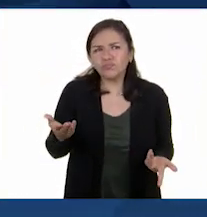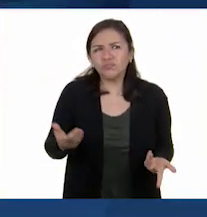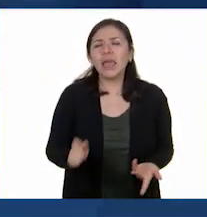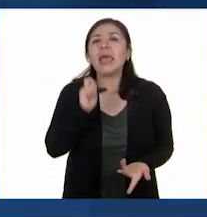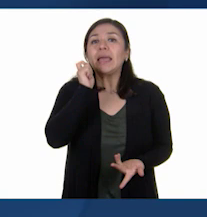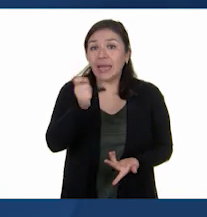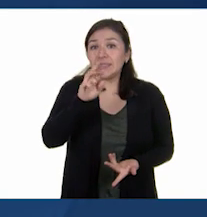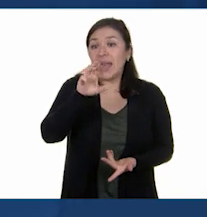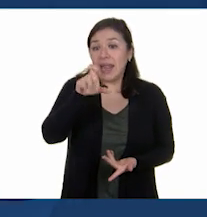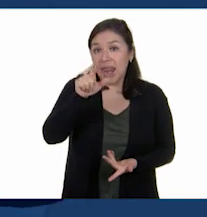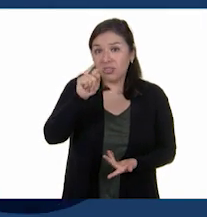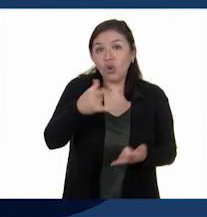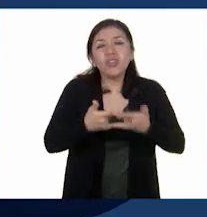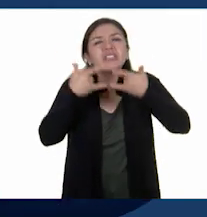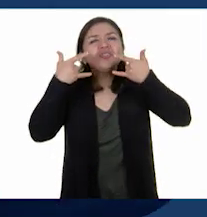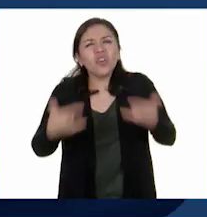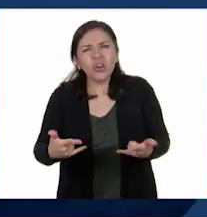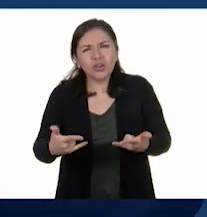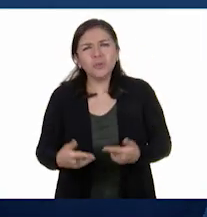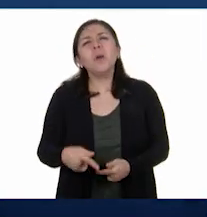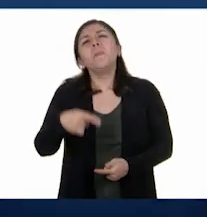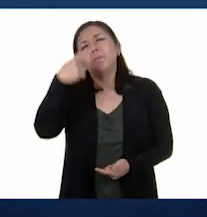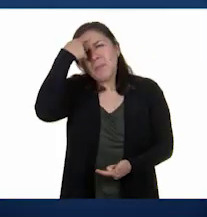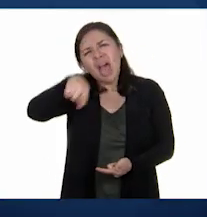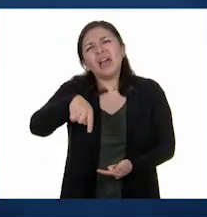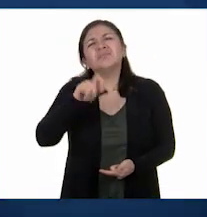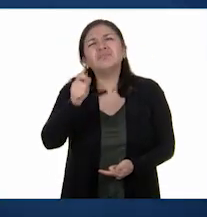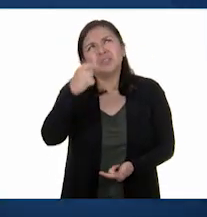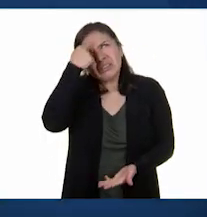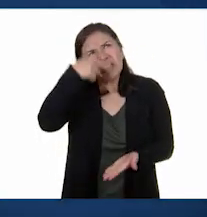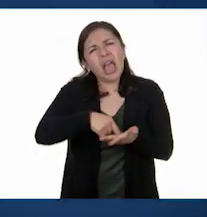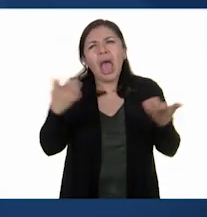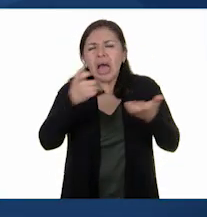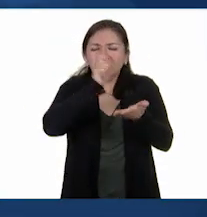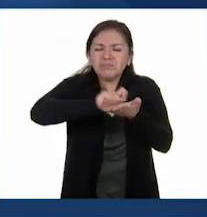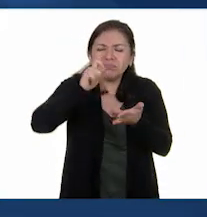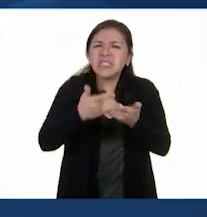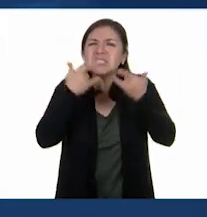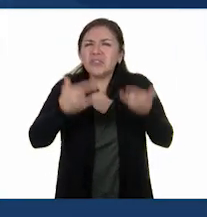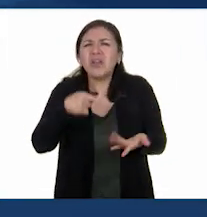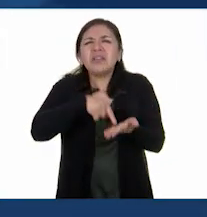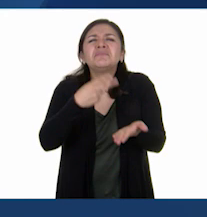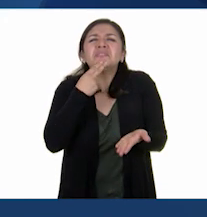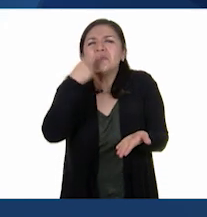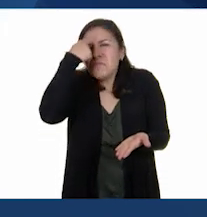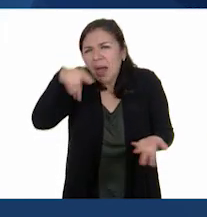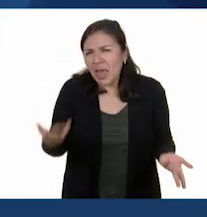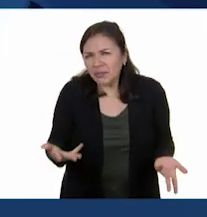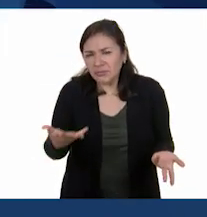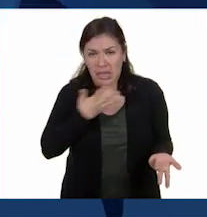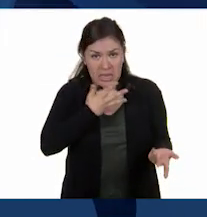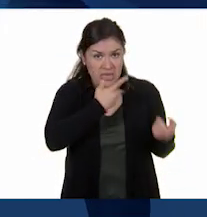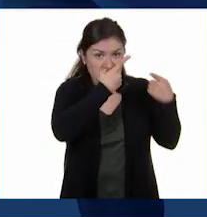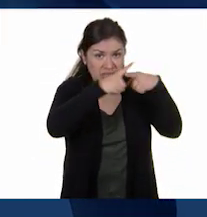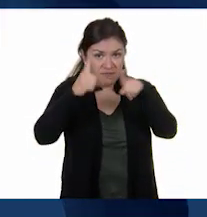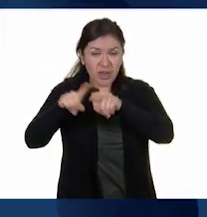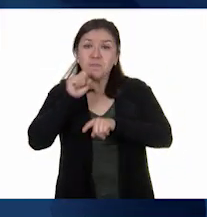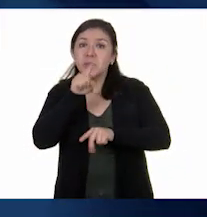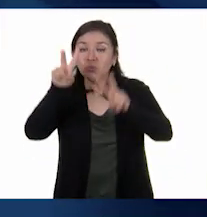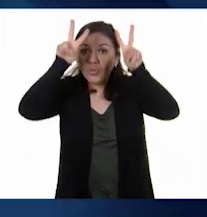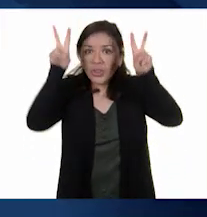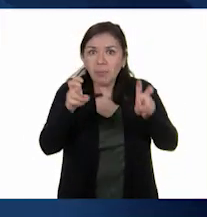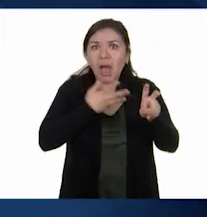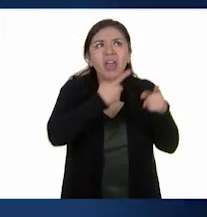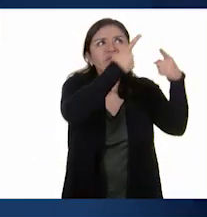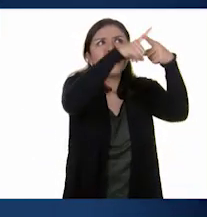relato histórico? ¿Para qué crees que se escriben sucesos de la historia? ¿Pueden existir diferentes versiones sobre un mismo hecho?